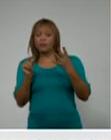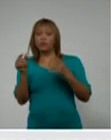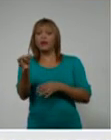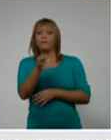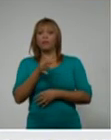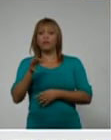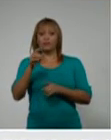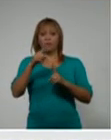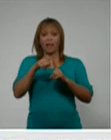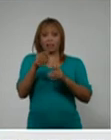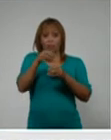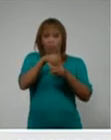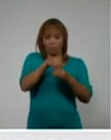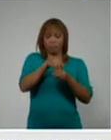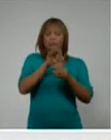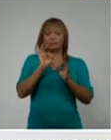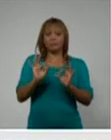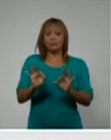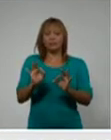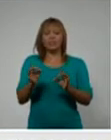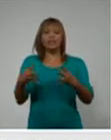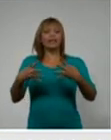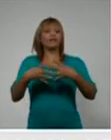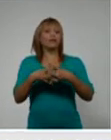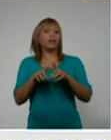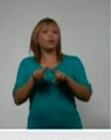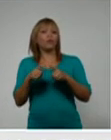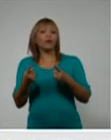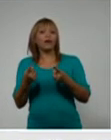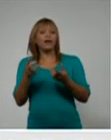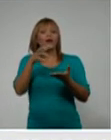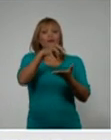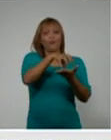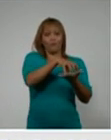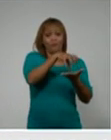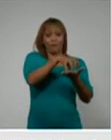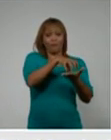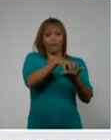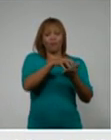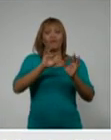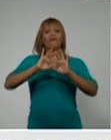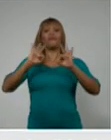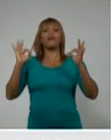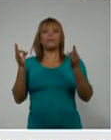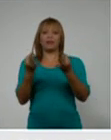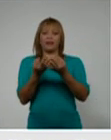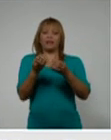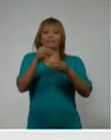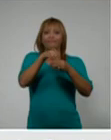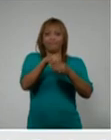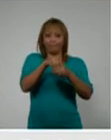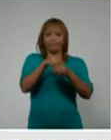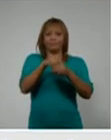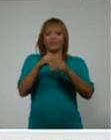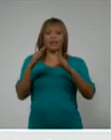Tunas relacionados con el foco familiar que se viene trabajando en esta